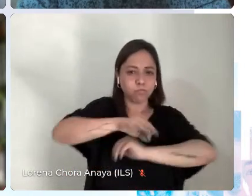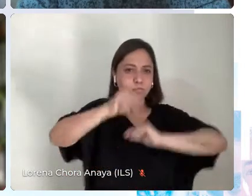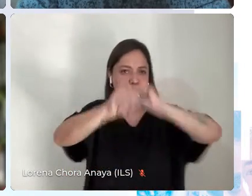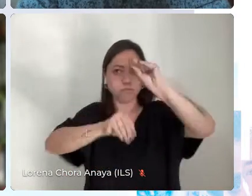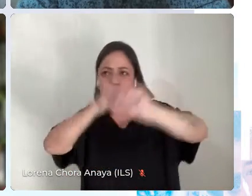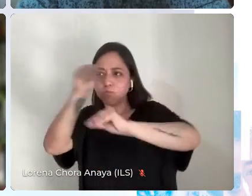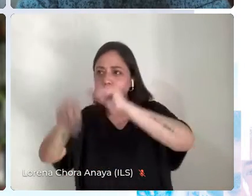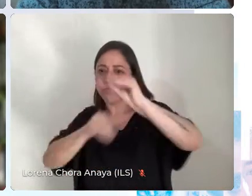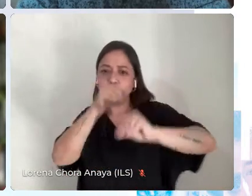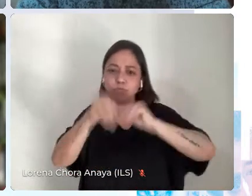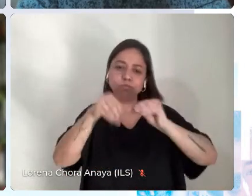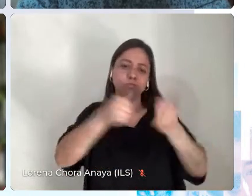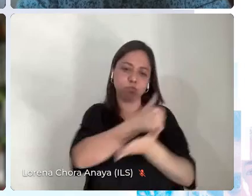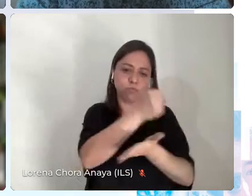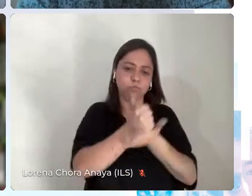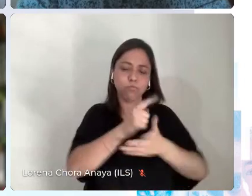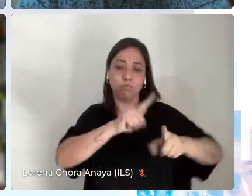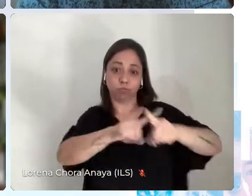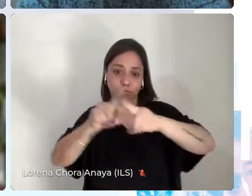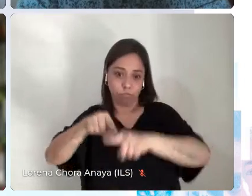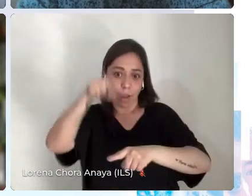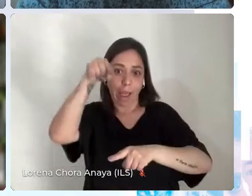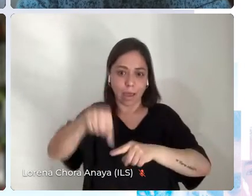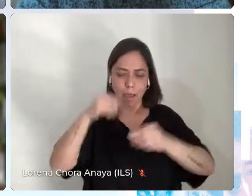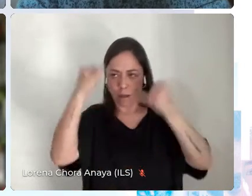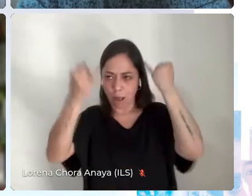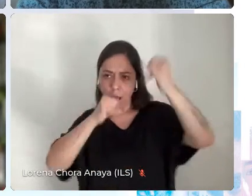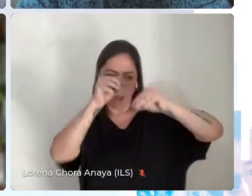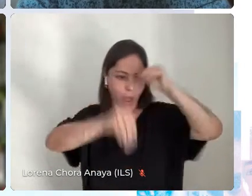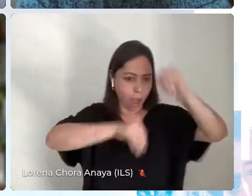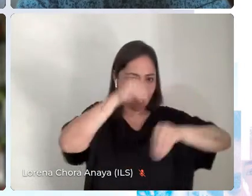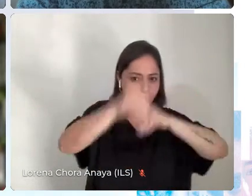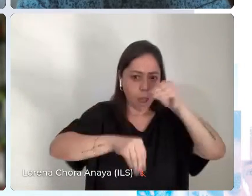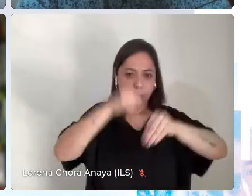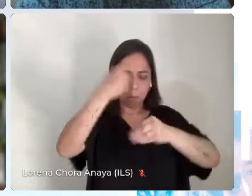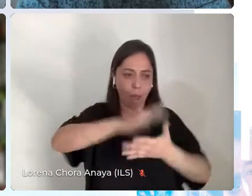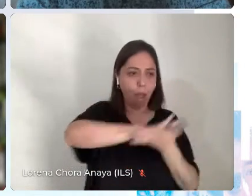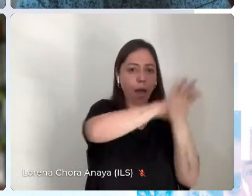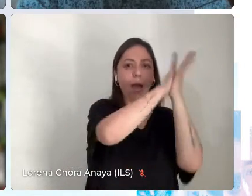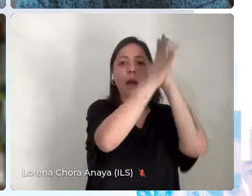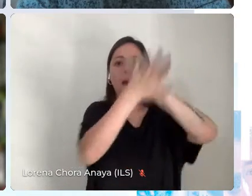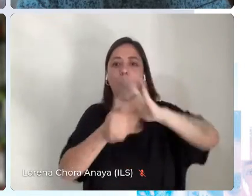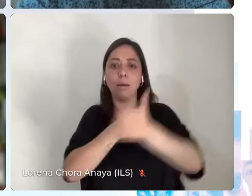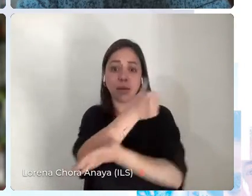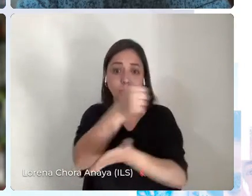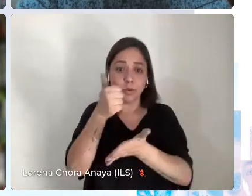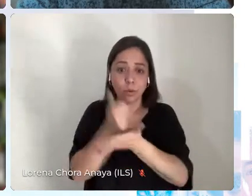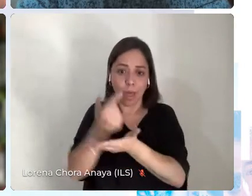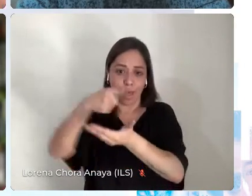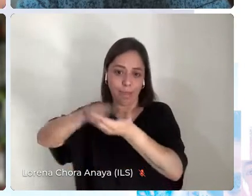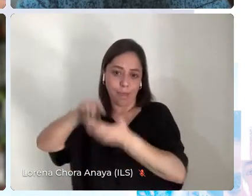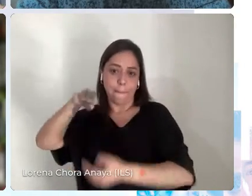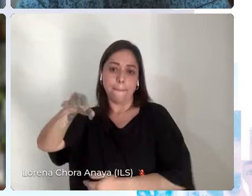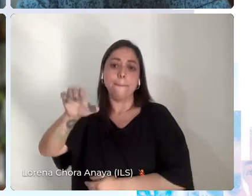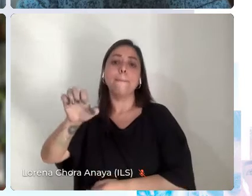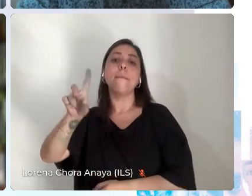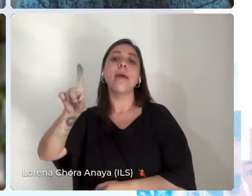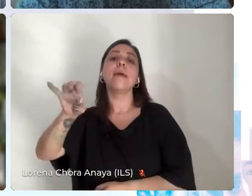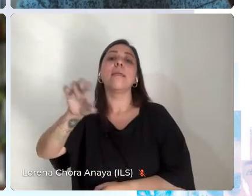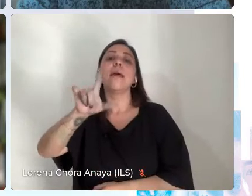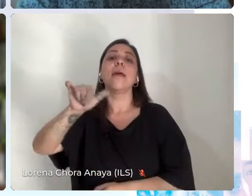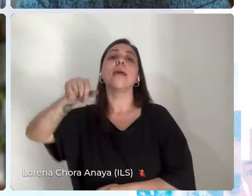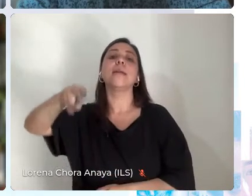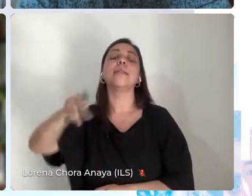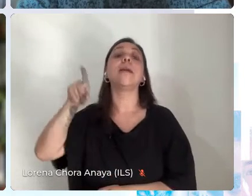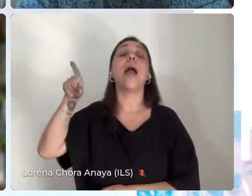coordinado proyectos de transformación urbana para la ciudad de Medellín, dentro de los cuales están el Plan Maestro para el Distrito de Innovación y el Distrito